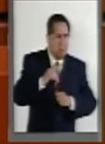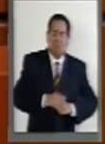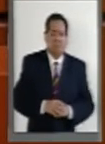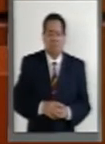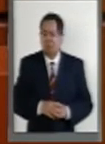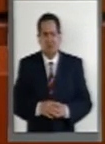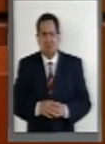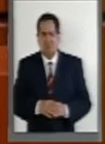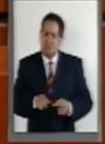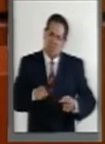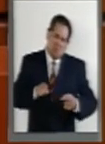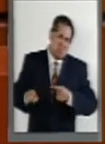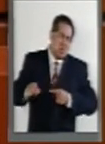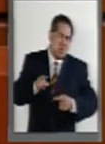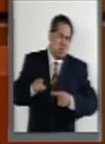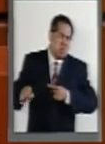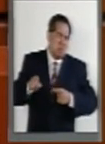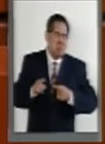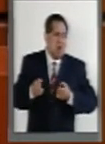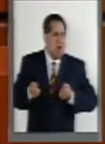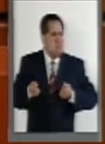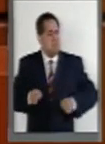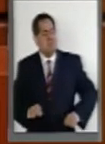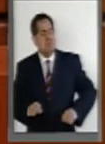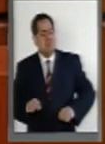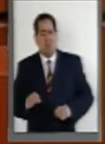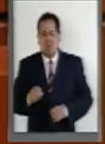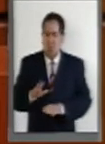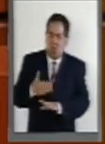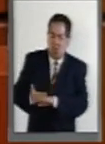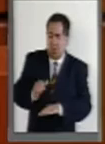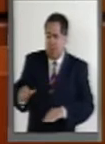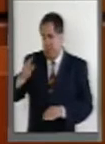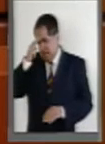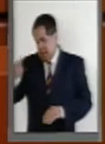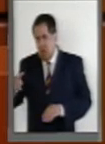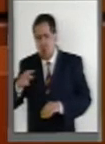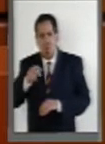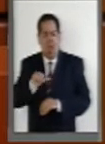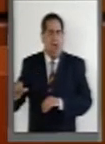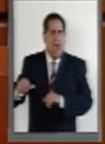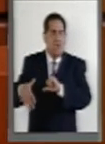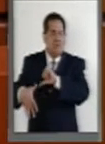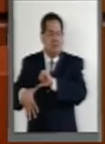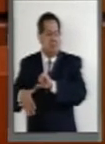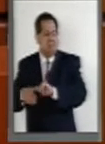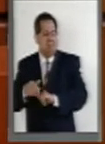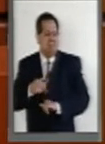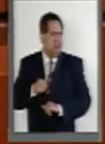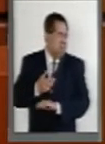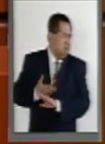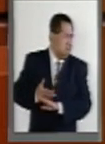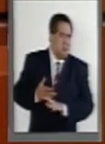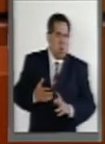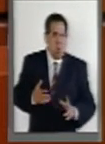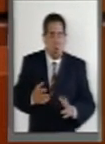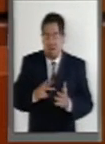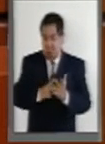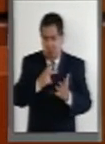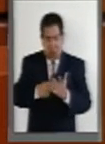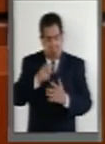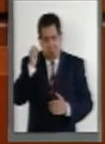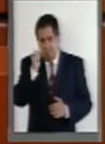posiciones insultantes para los mexicanos y para los centroamericanos. Por el contrario, reiteró